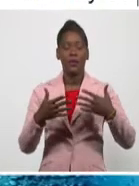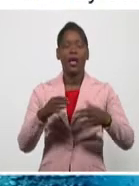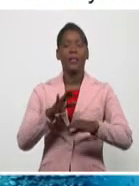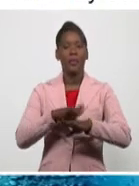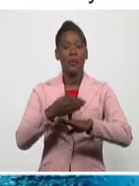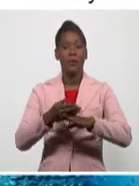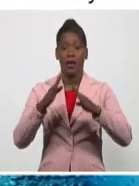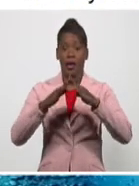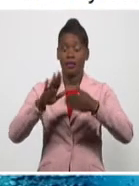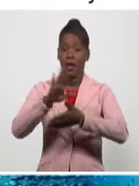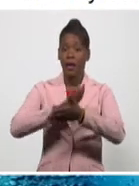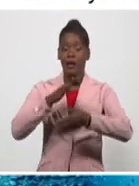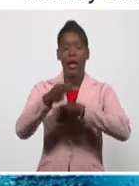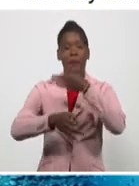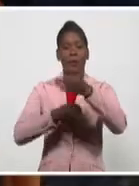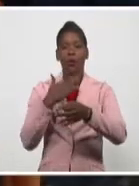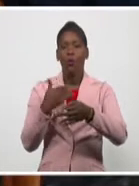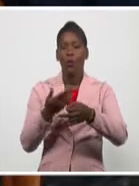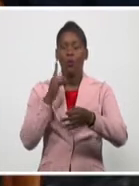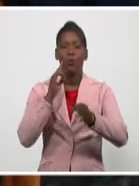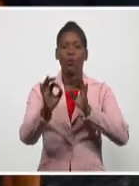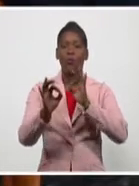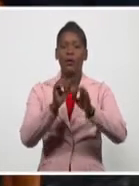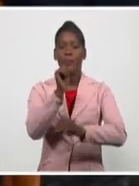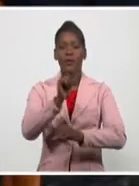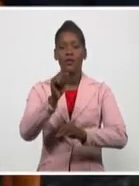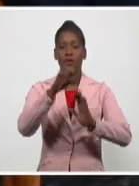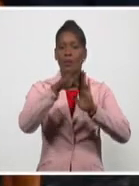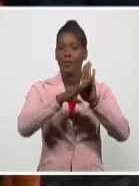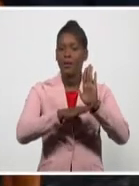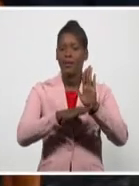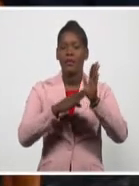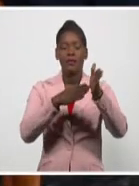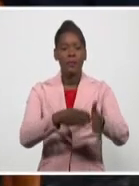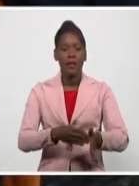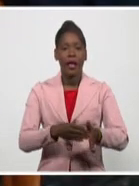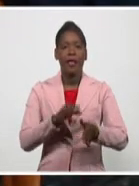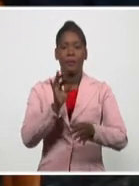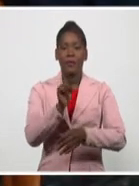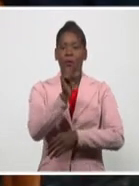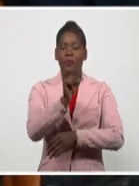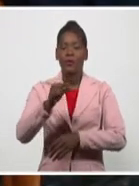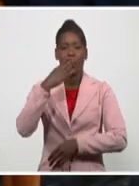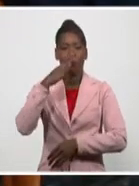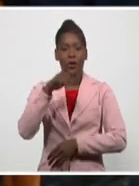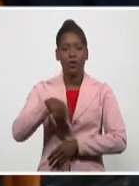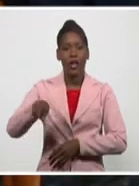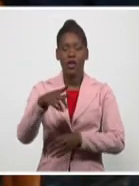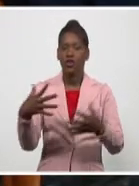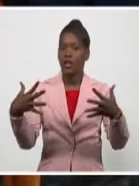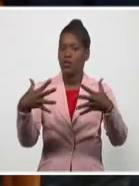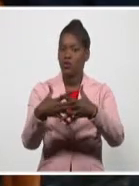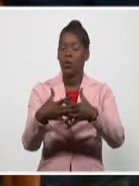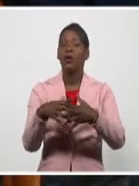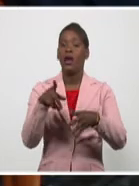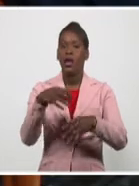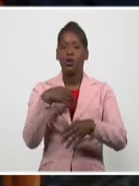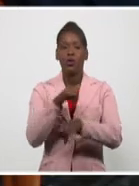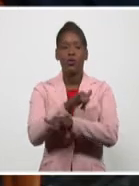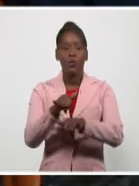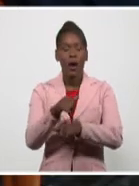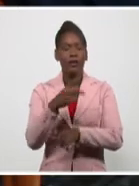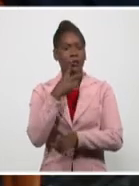apoyo a las comunidades más vulnerables, incluidos los artistas y escritores, de solidaridad con el movimiento antirracista en los Estados Unidos